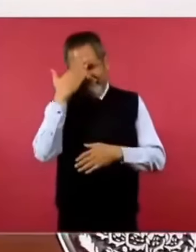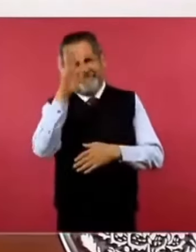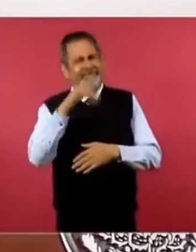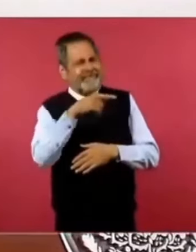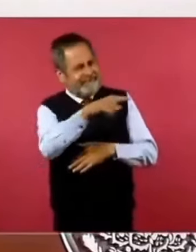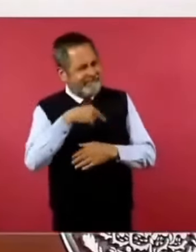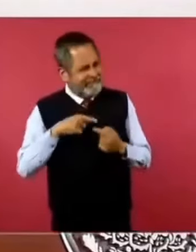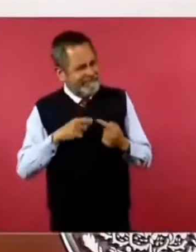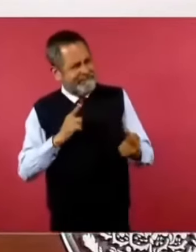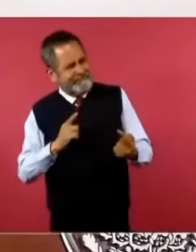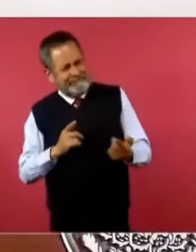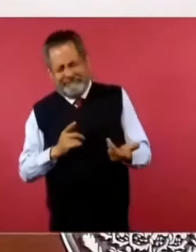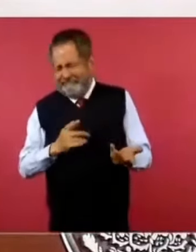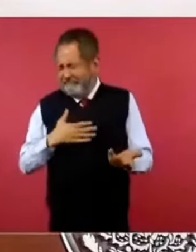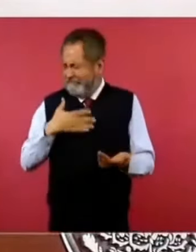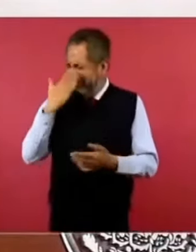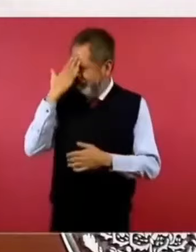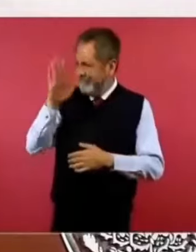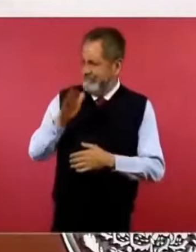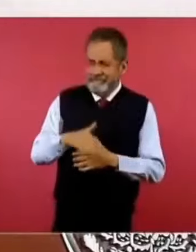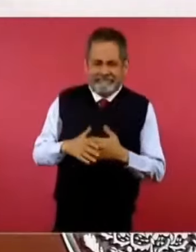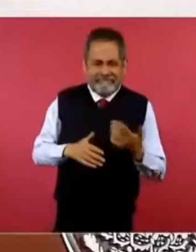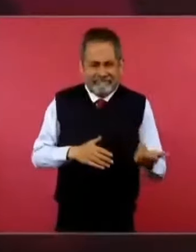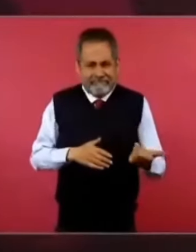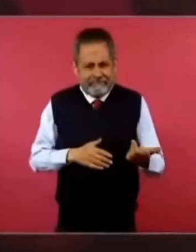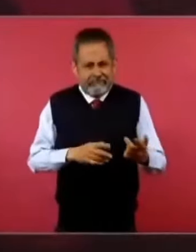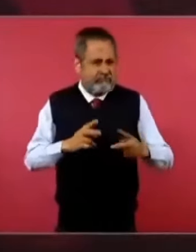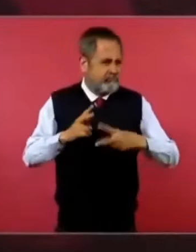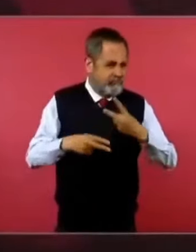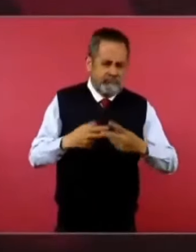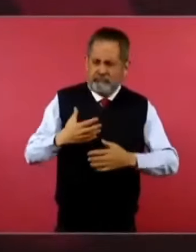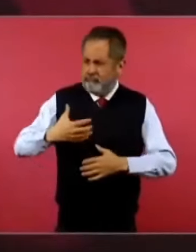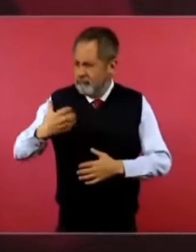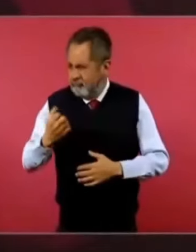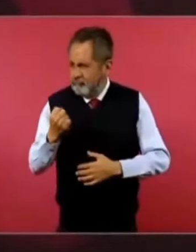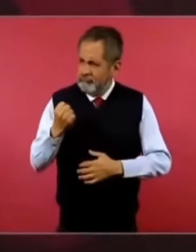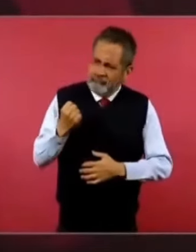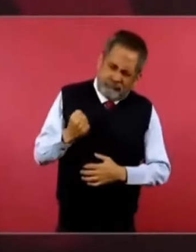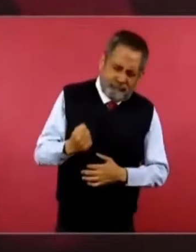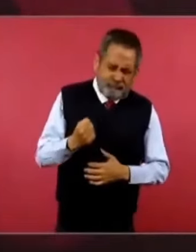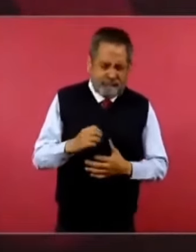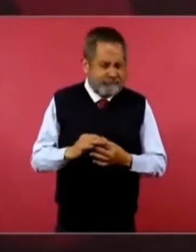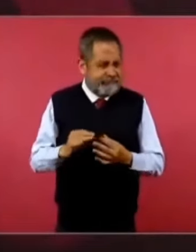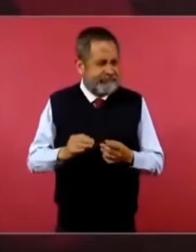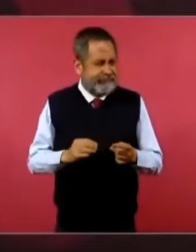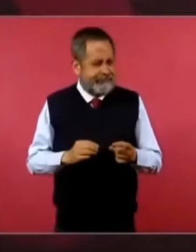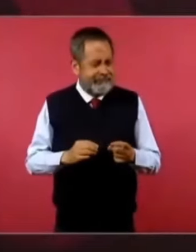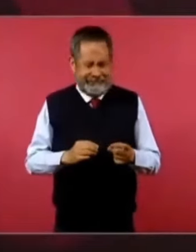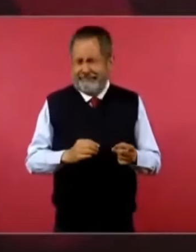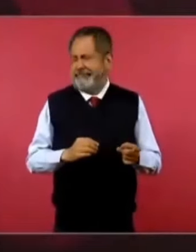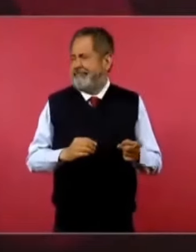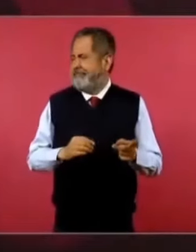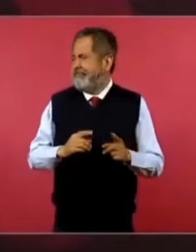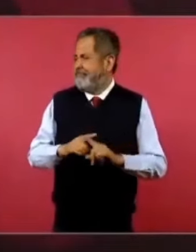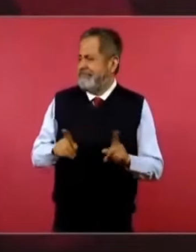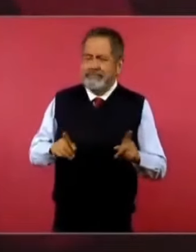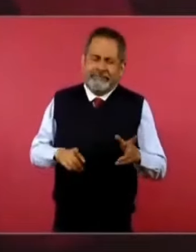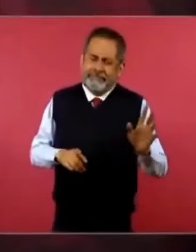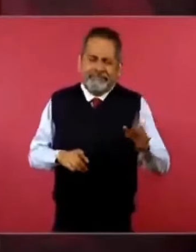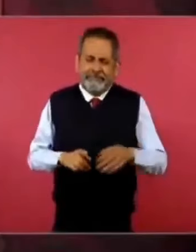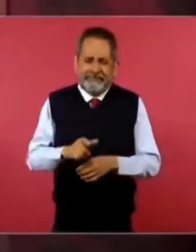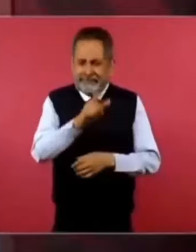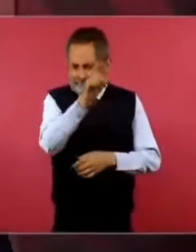que este va a actuar de otra forma él es